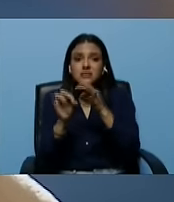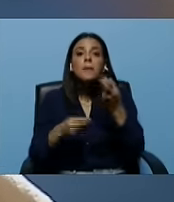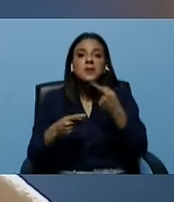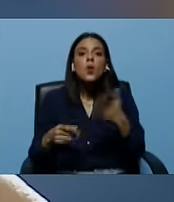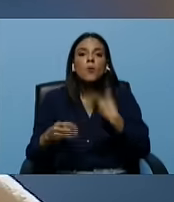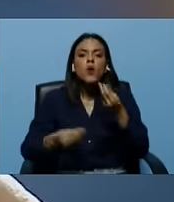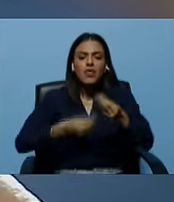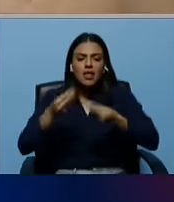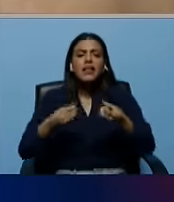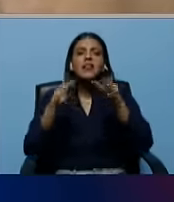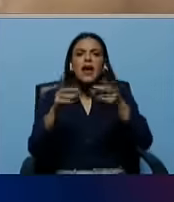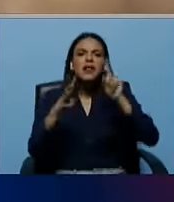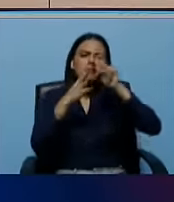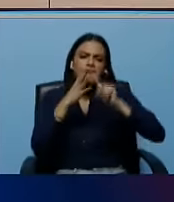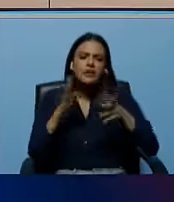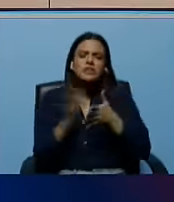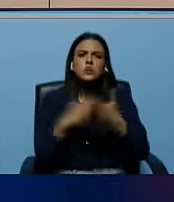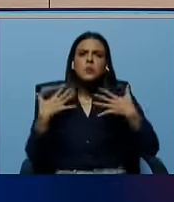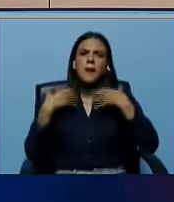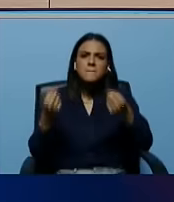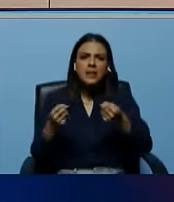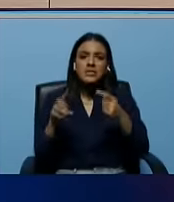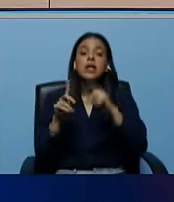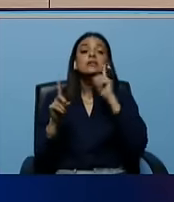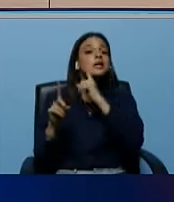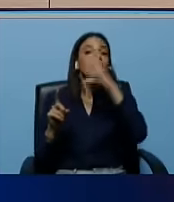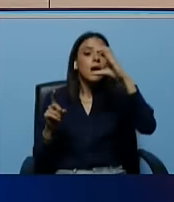nada. La covalonga.